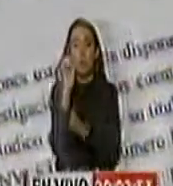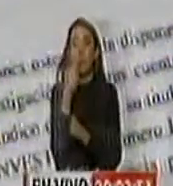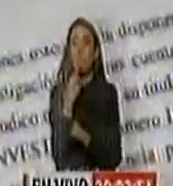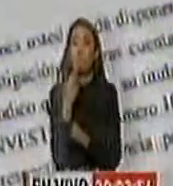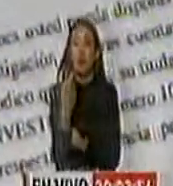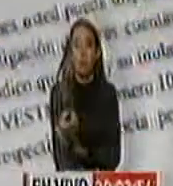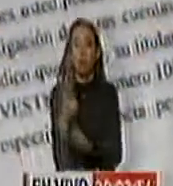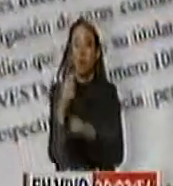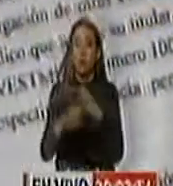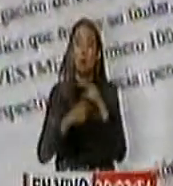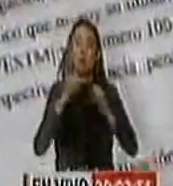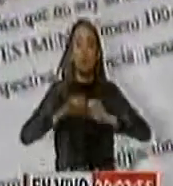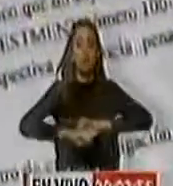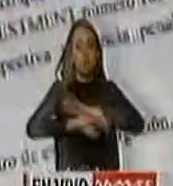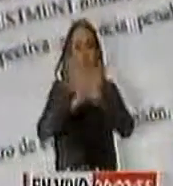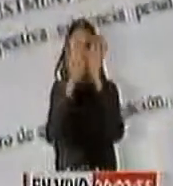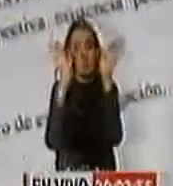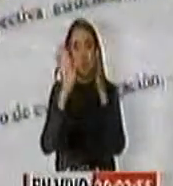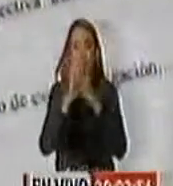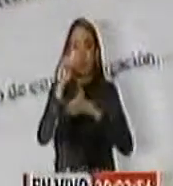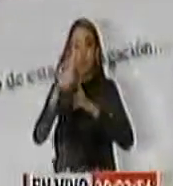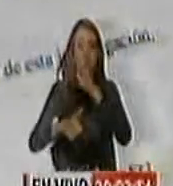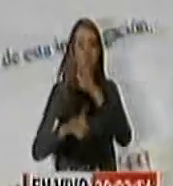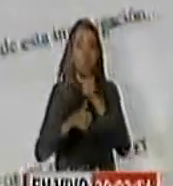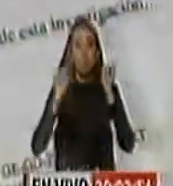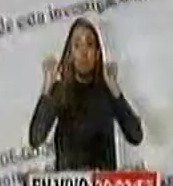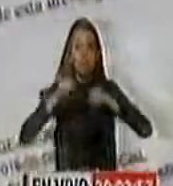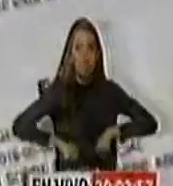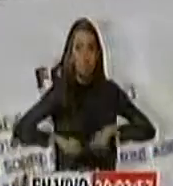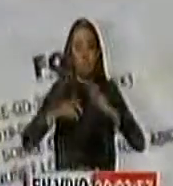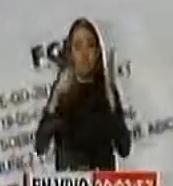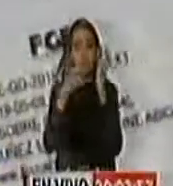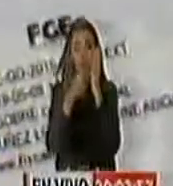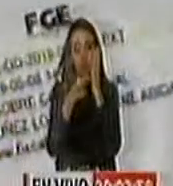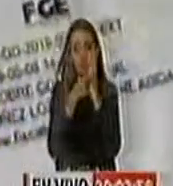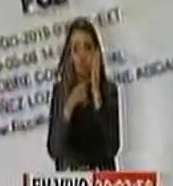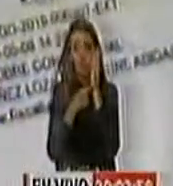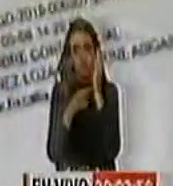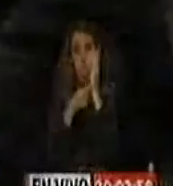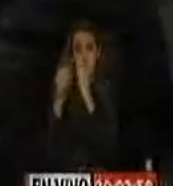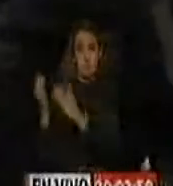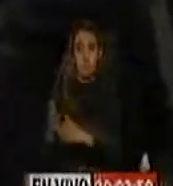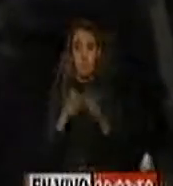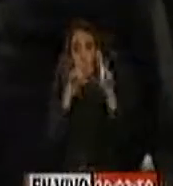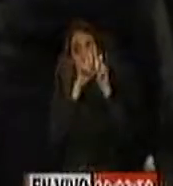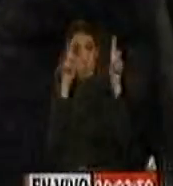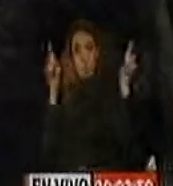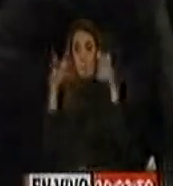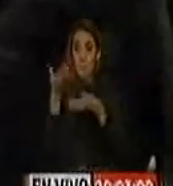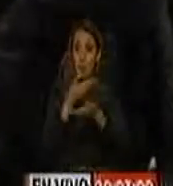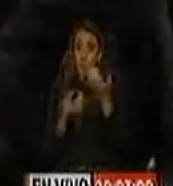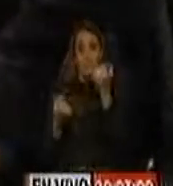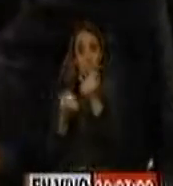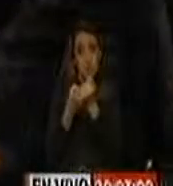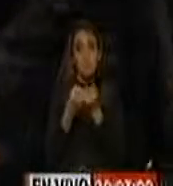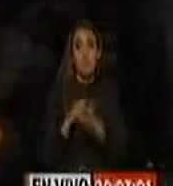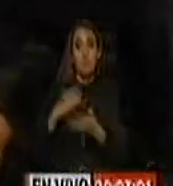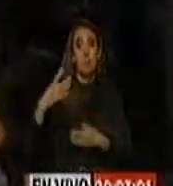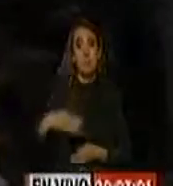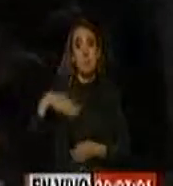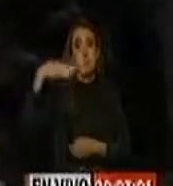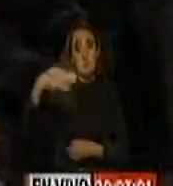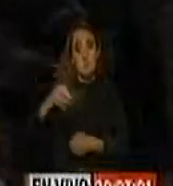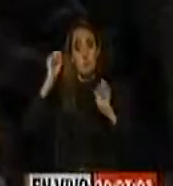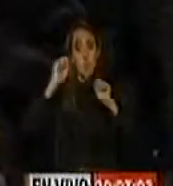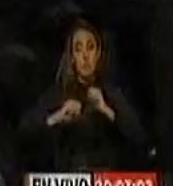Investment, de la que aclaró no es su titular, y una supuesta cuenta en Panamá a nombre de la compañía. El presidente mostró su voluntad de